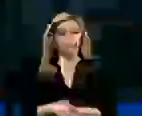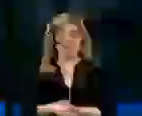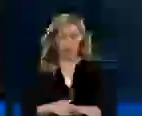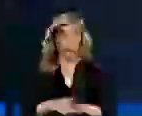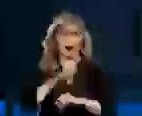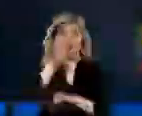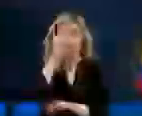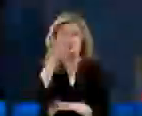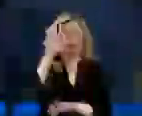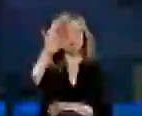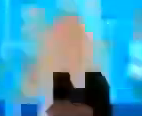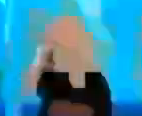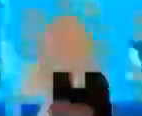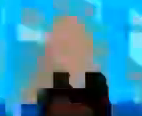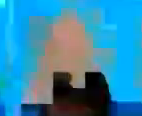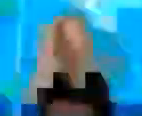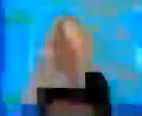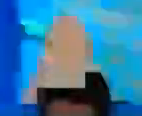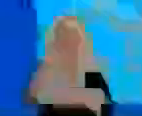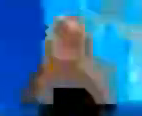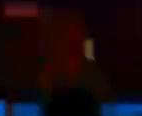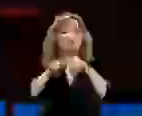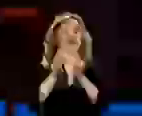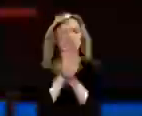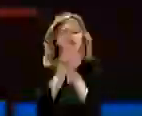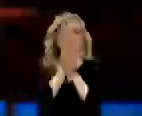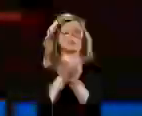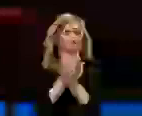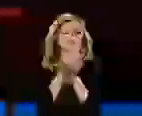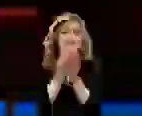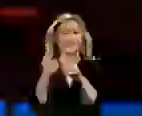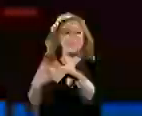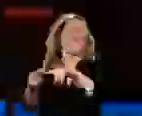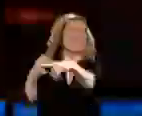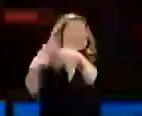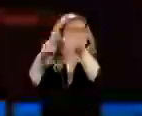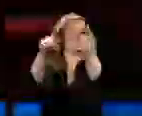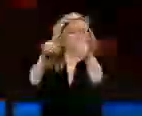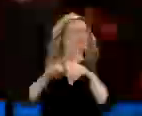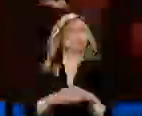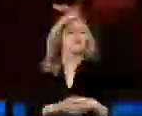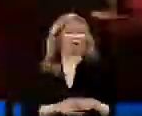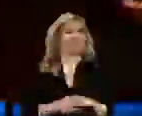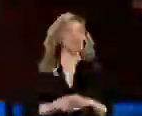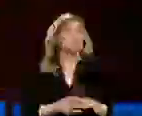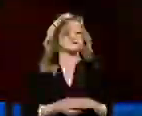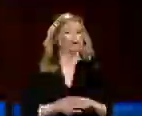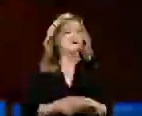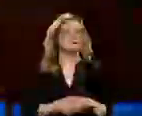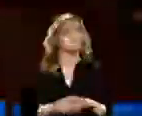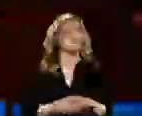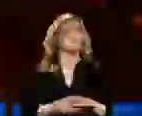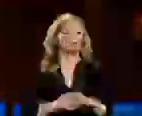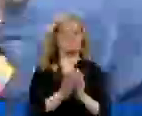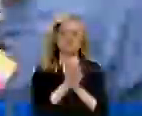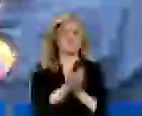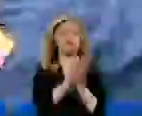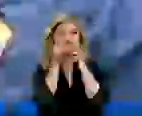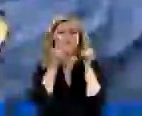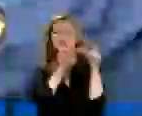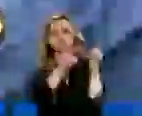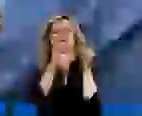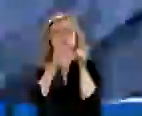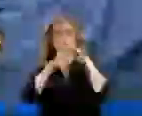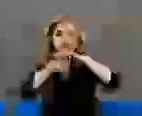Las 482 corbetas, fragatas, navíos, veleros, lanchas guardacostas y submarinos de